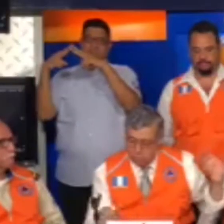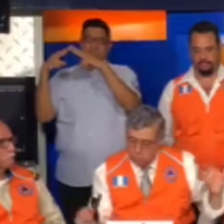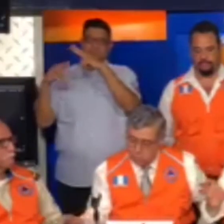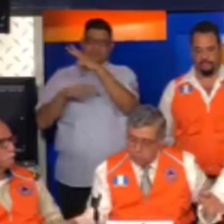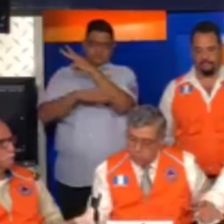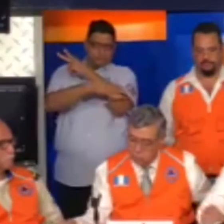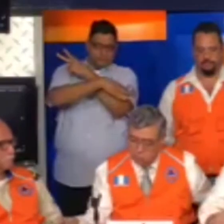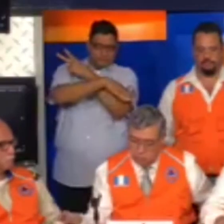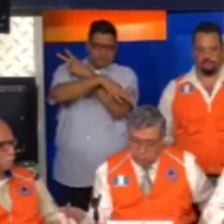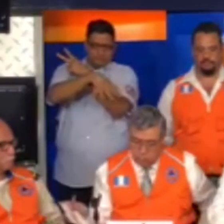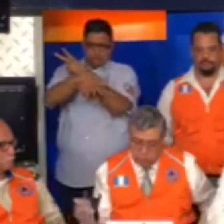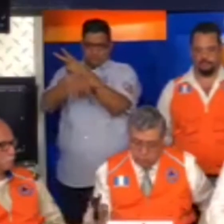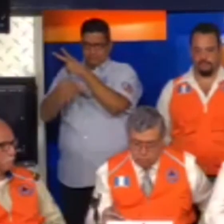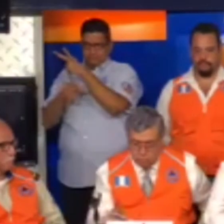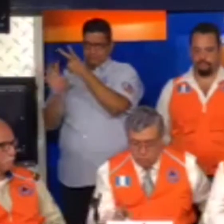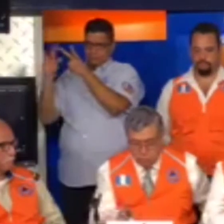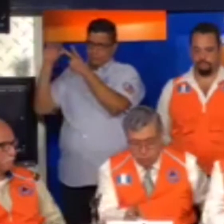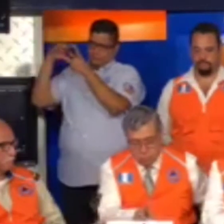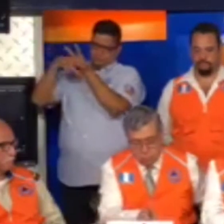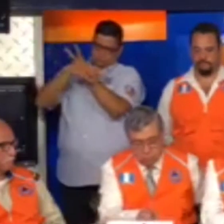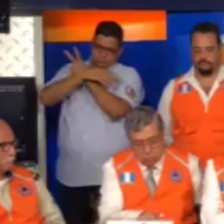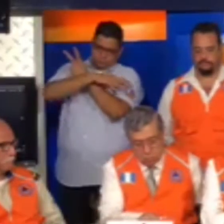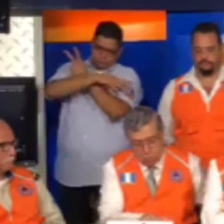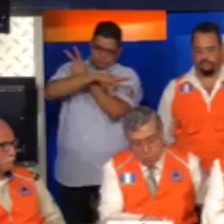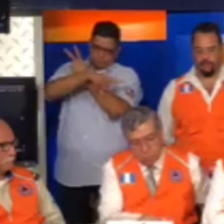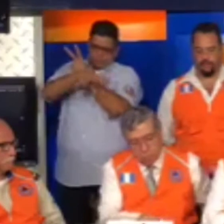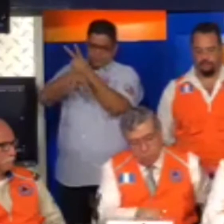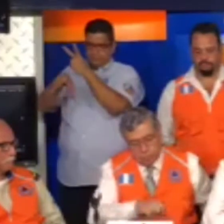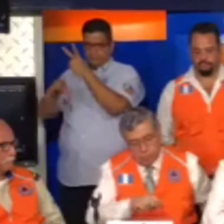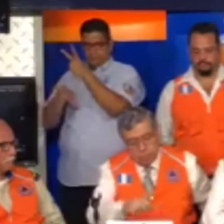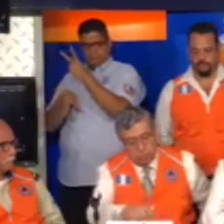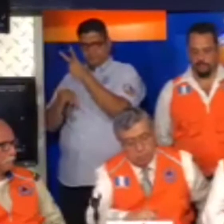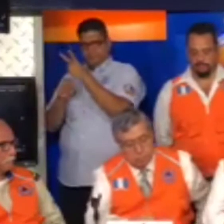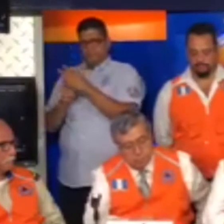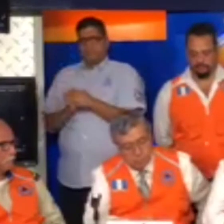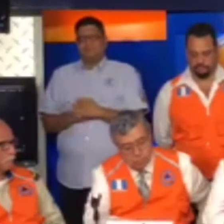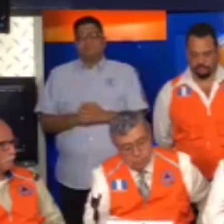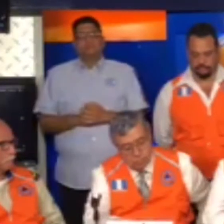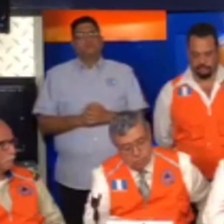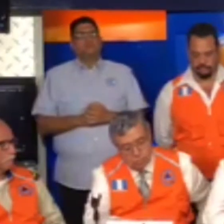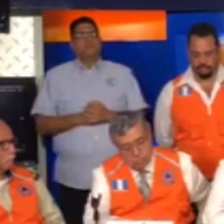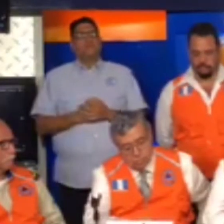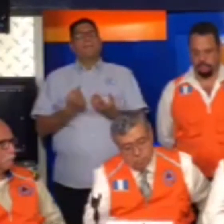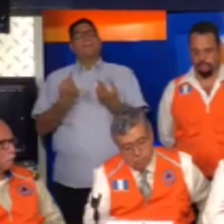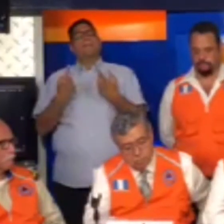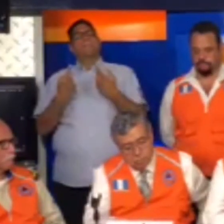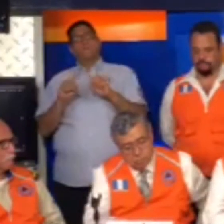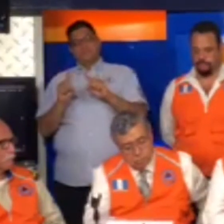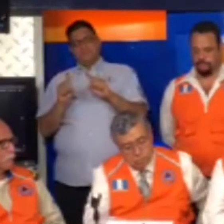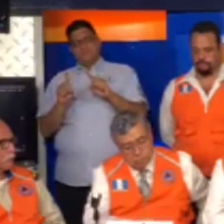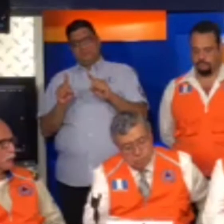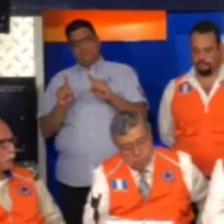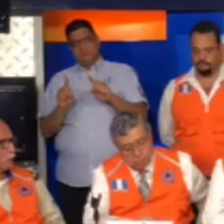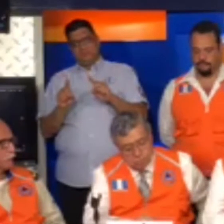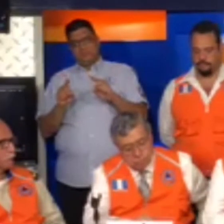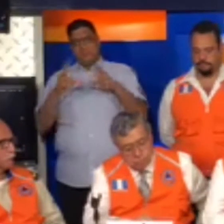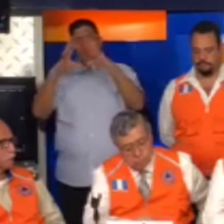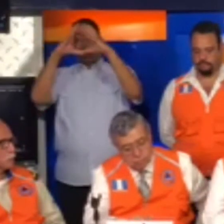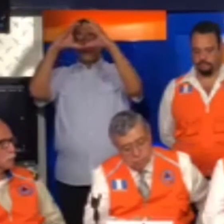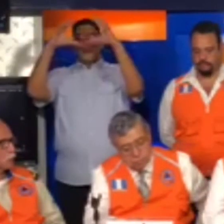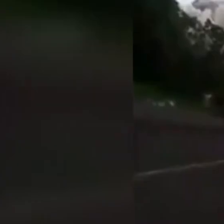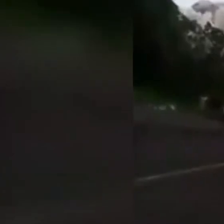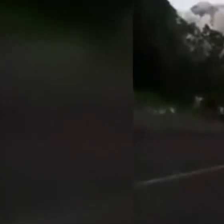la Trinidad y varias comunidades que están en toda la cuenca de donde fue el derrame de todo el